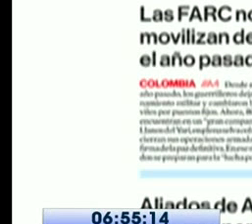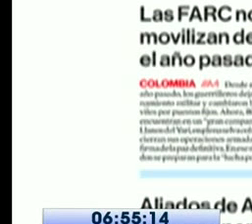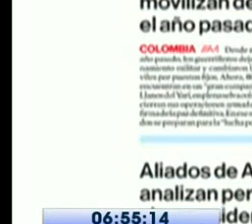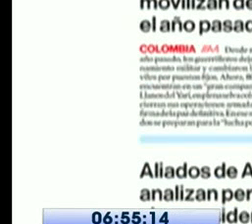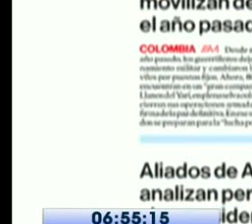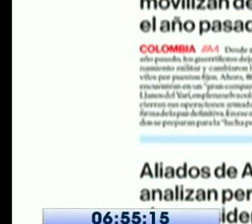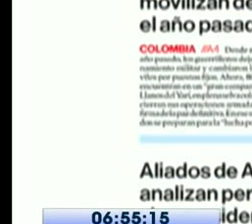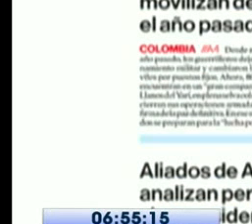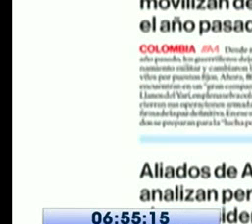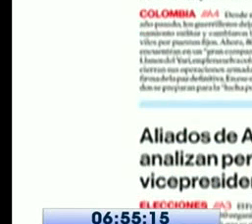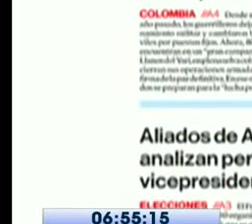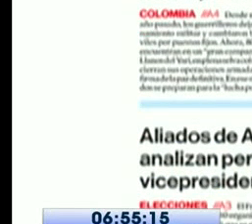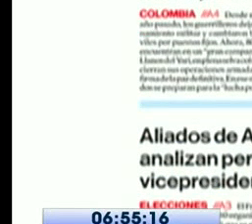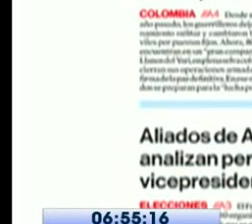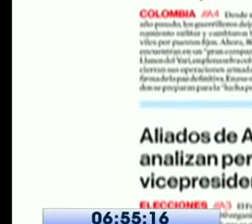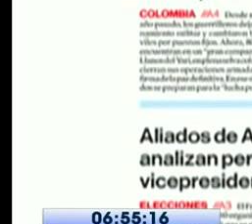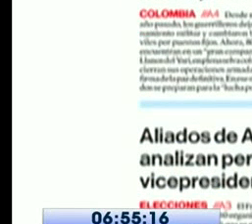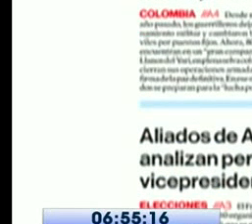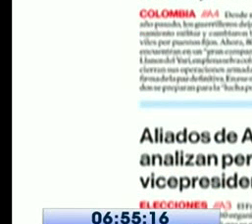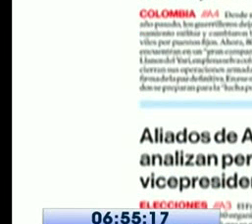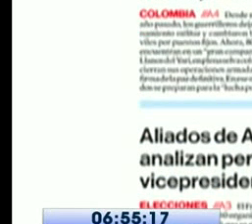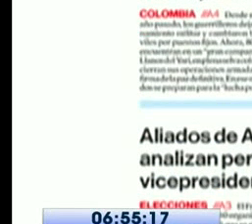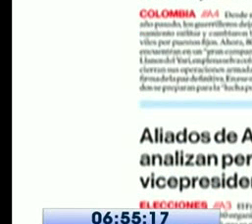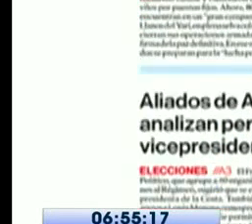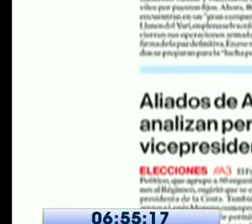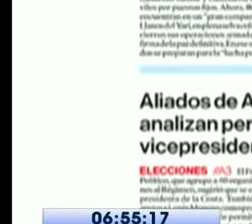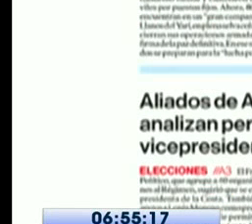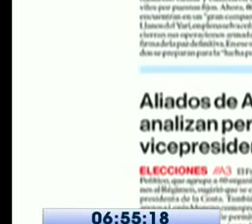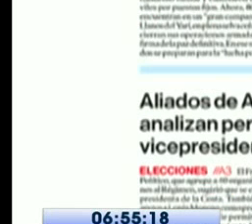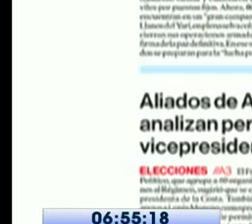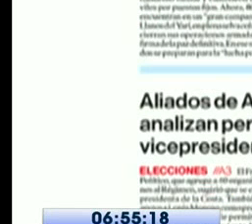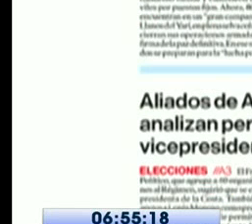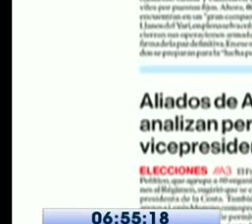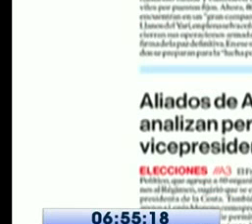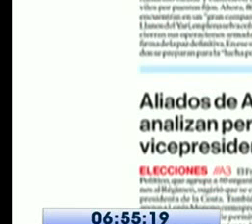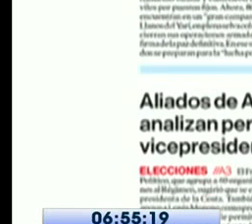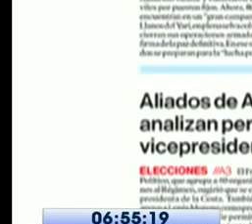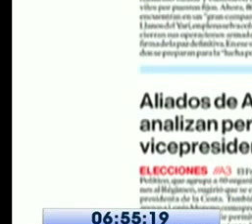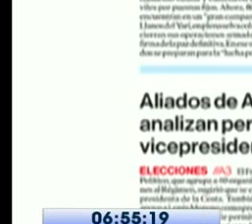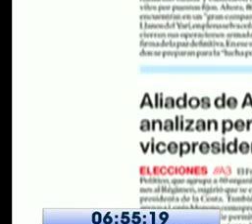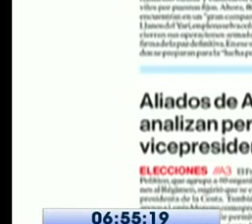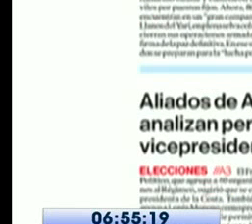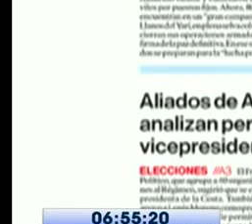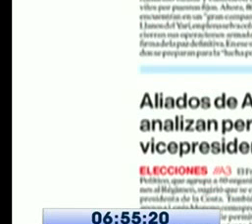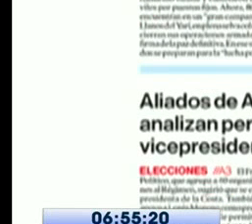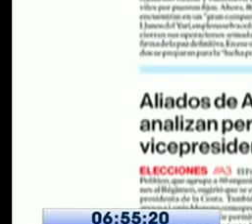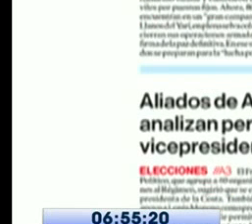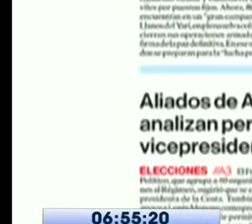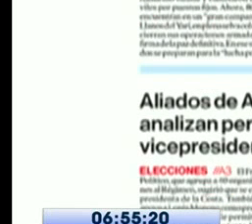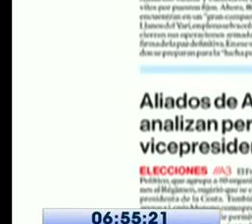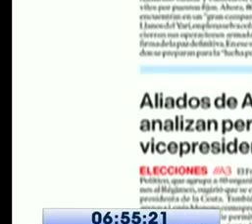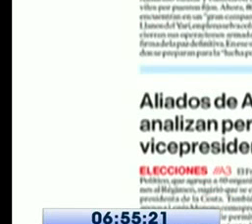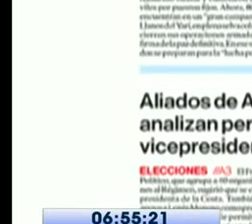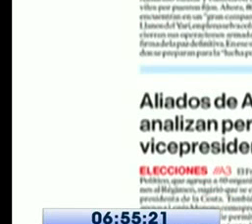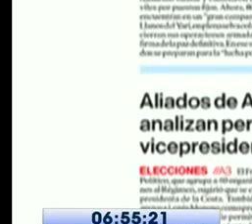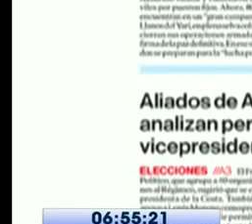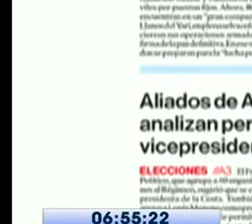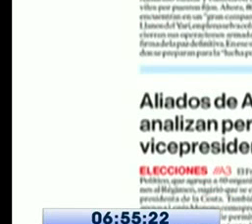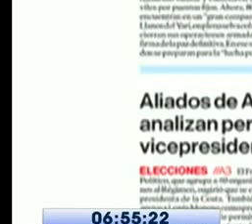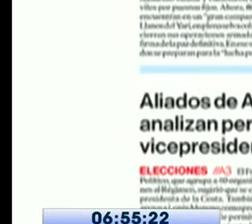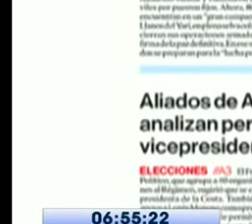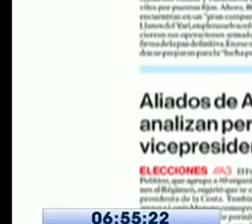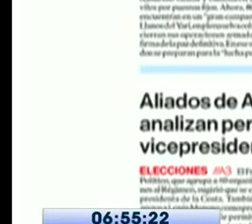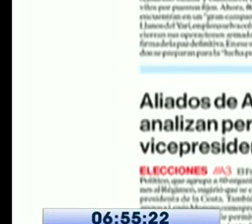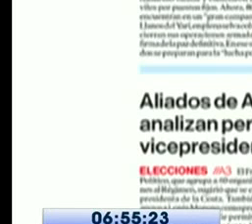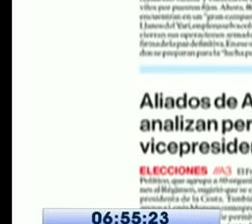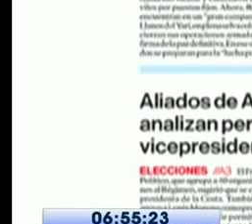Domingo. Gobierno revisa los cupos para importar autos. Aliados de Alianza País